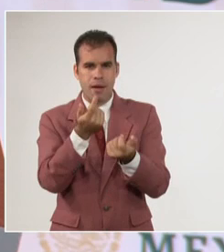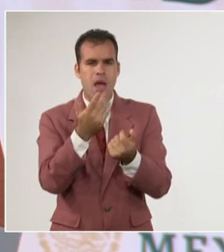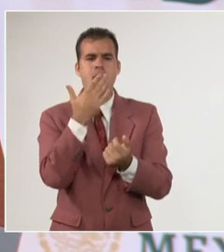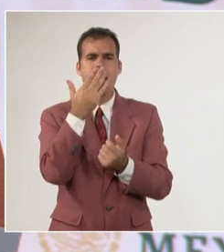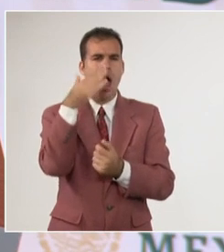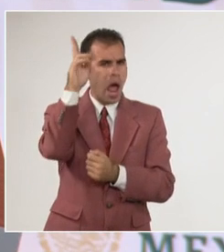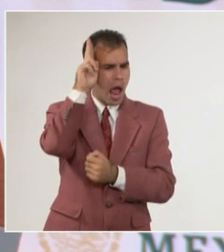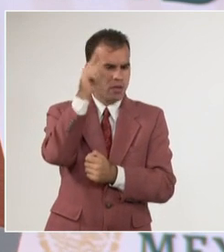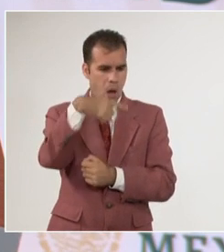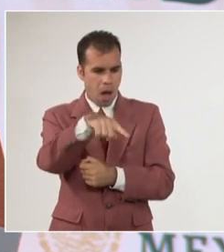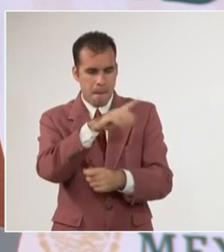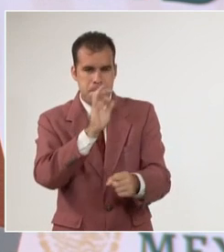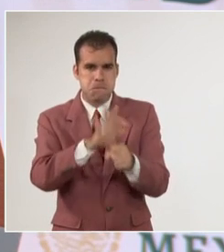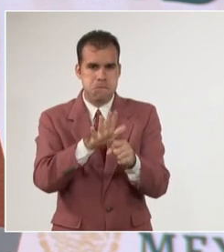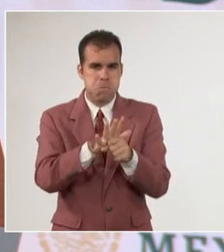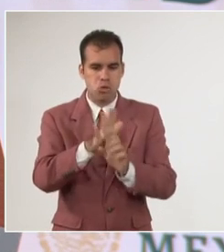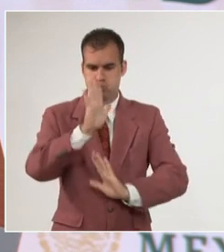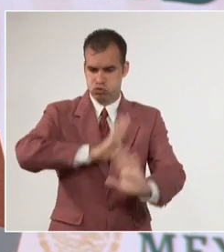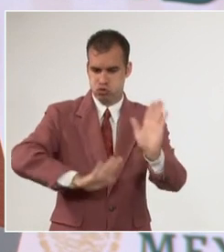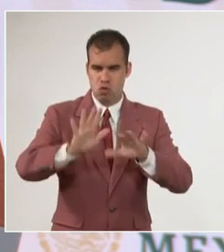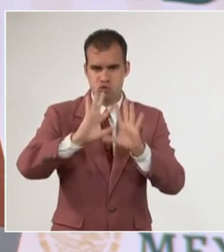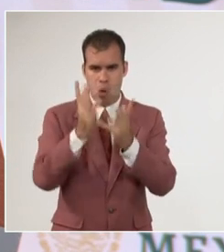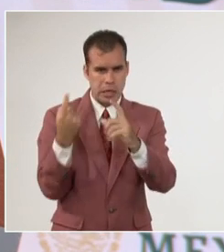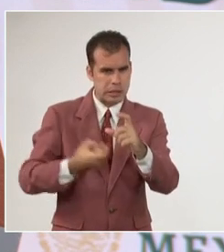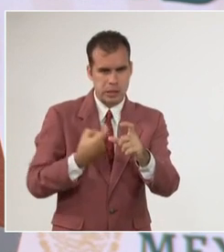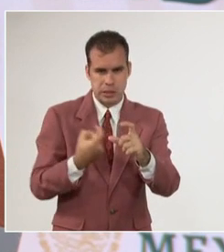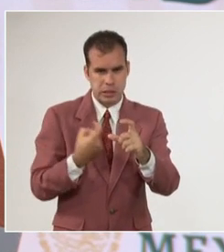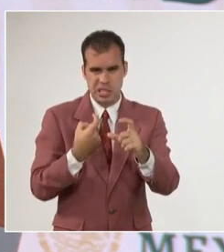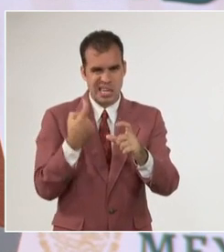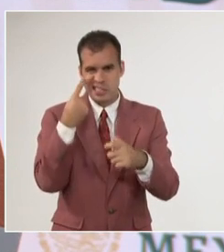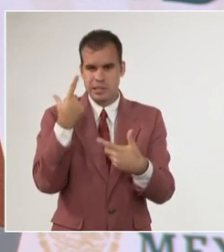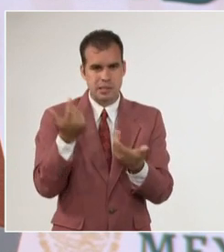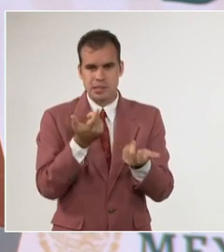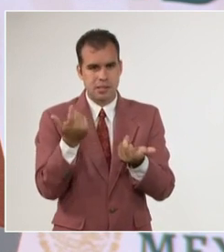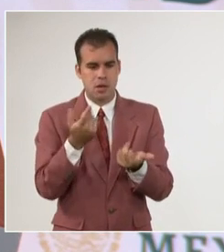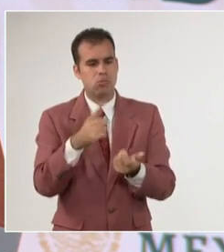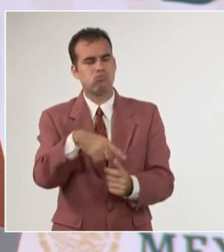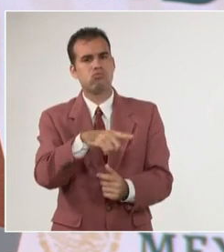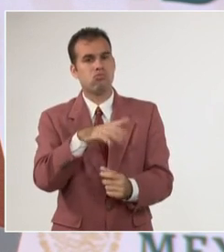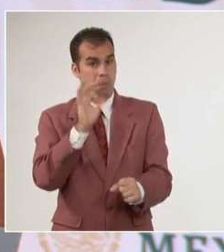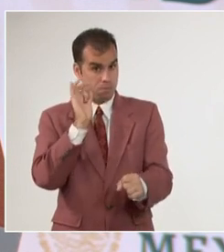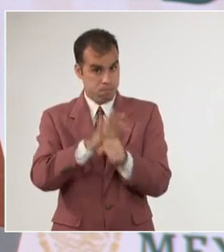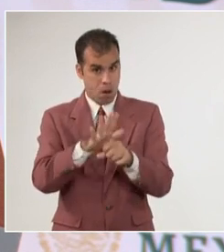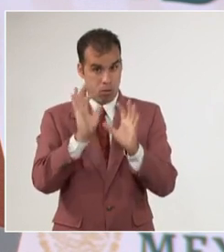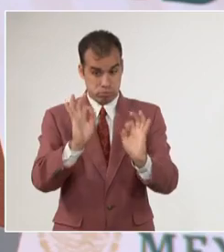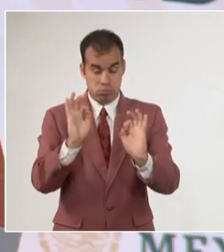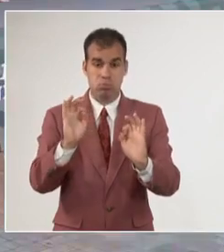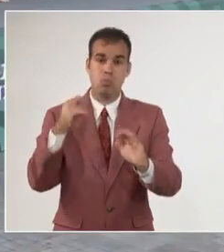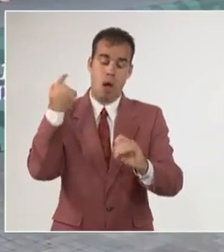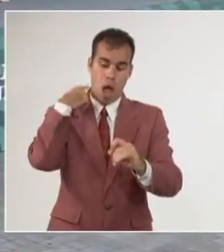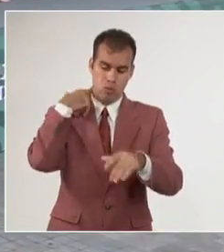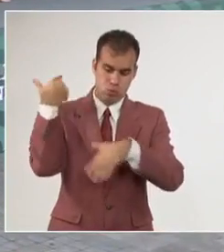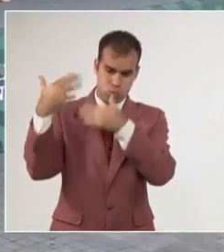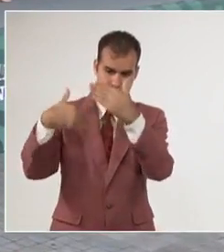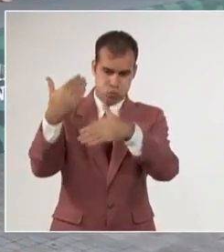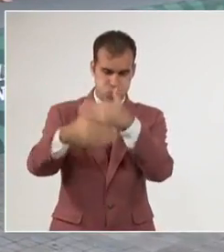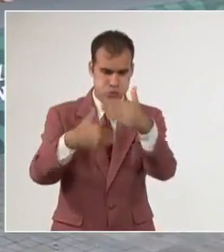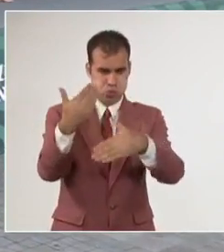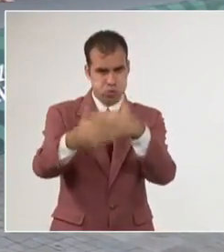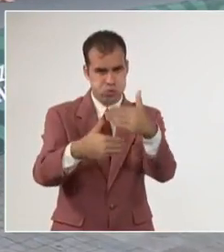Y nunca, aunque velado 100 veces por la sangre, ha dejado desde entonces el sol de Hidalgo de